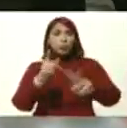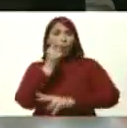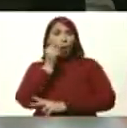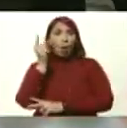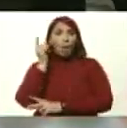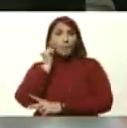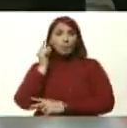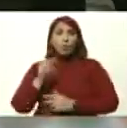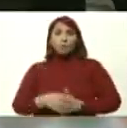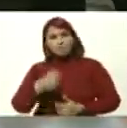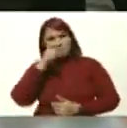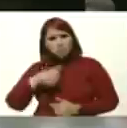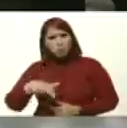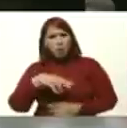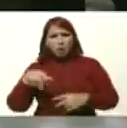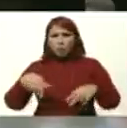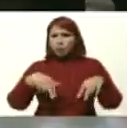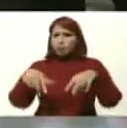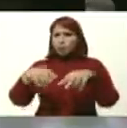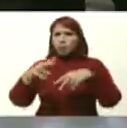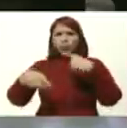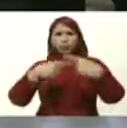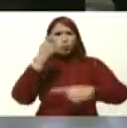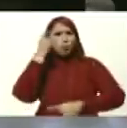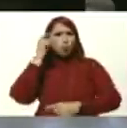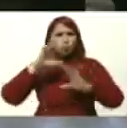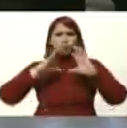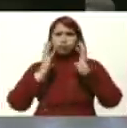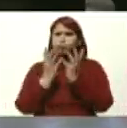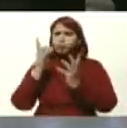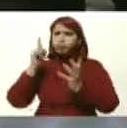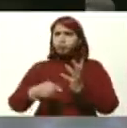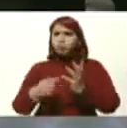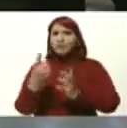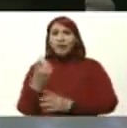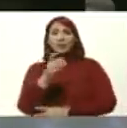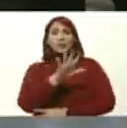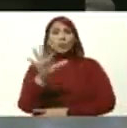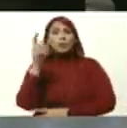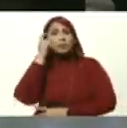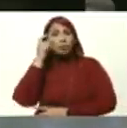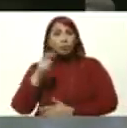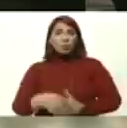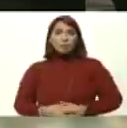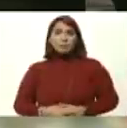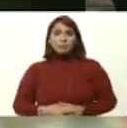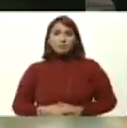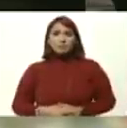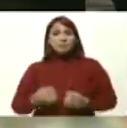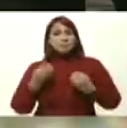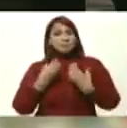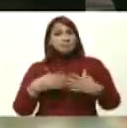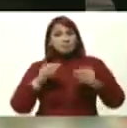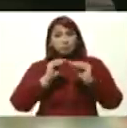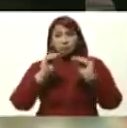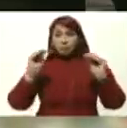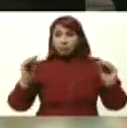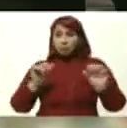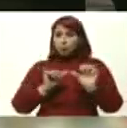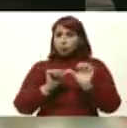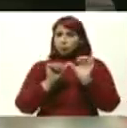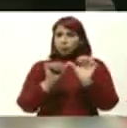a pie, alerta a todo el mundo, pues. Faltan 55 días. Bueno, alerta para que